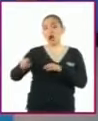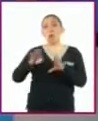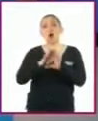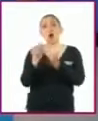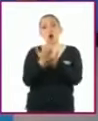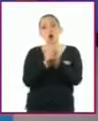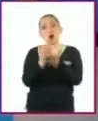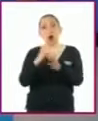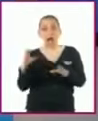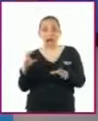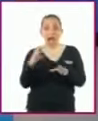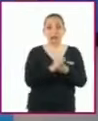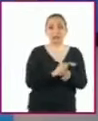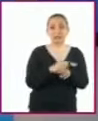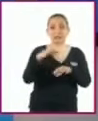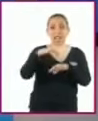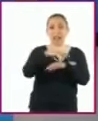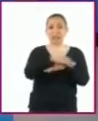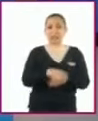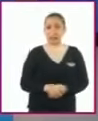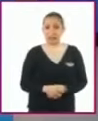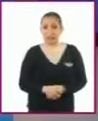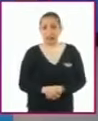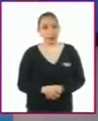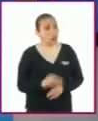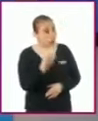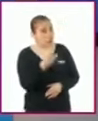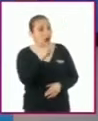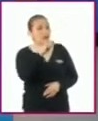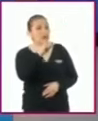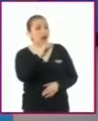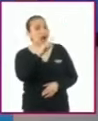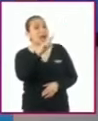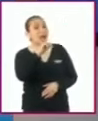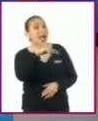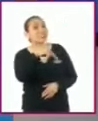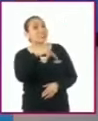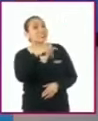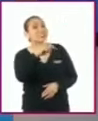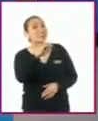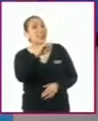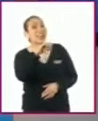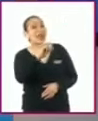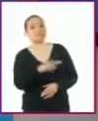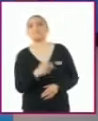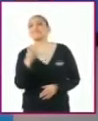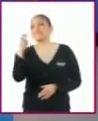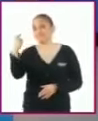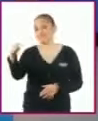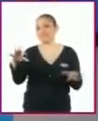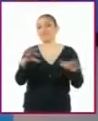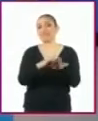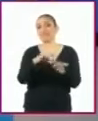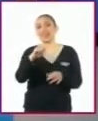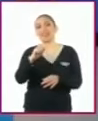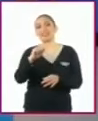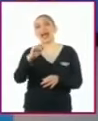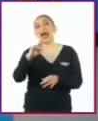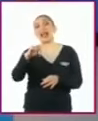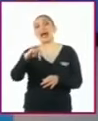ante la mordedura de una tarántula. Por eso el nombre, tarantela. Exacto. La